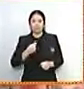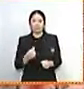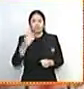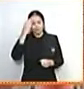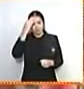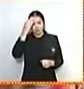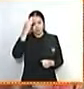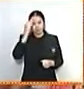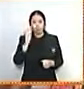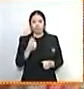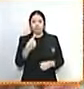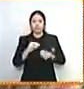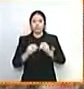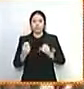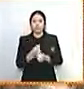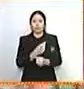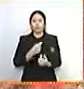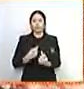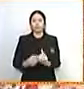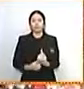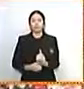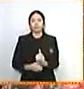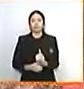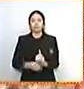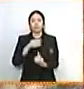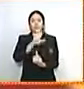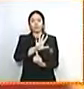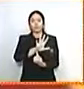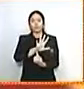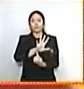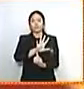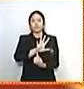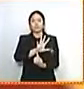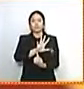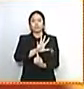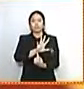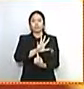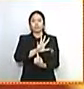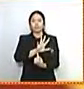el primer dígito seleccionado. 5, segundo dígito.